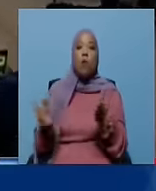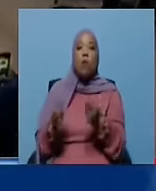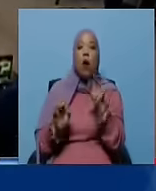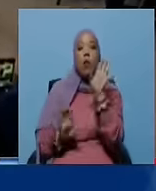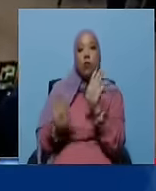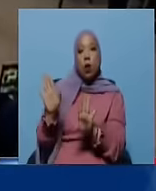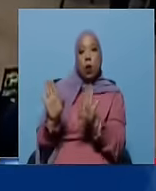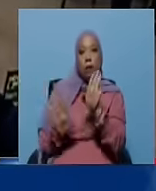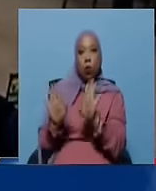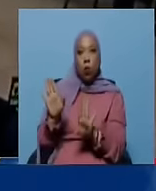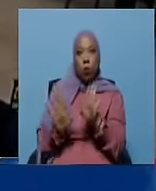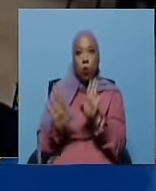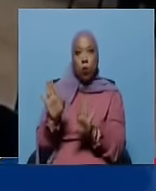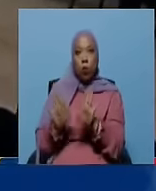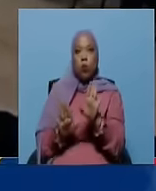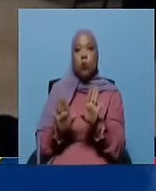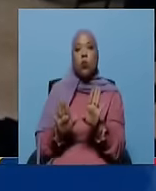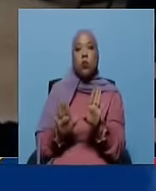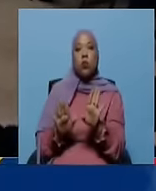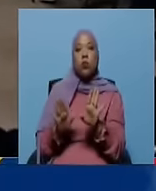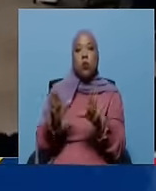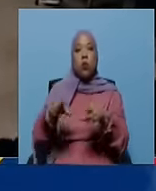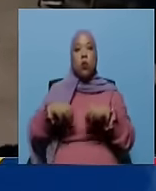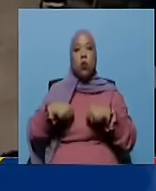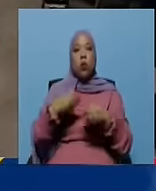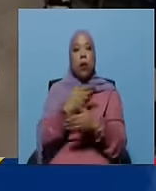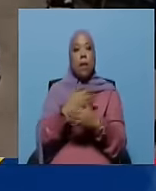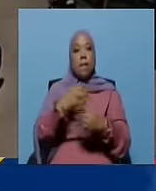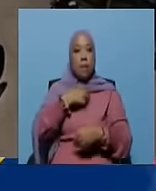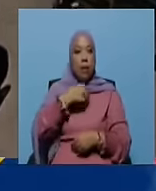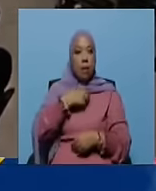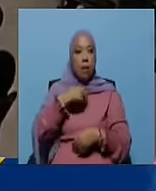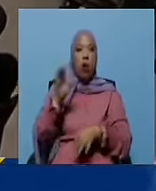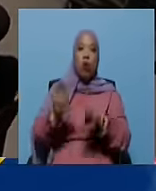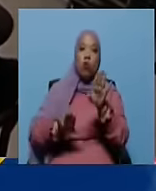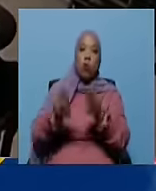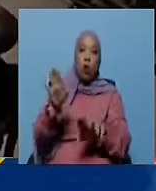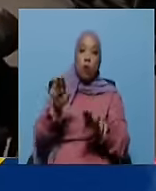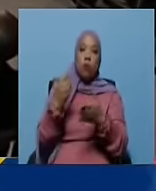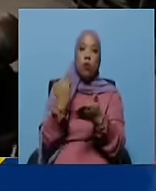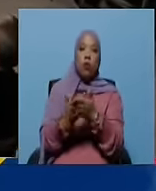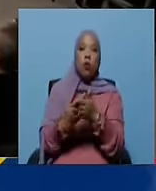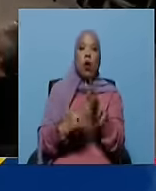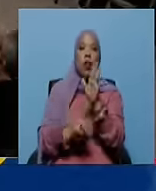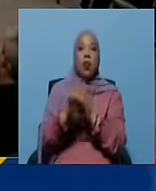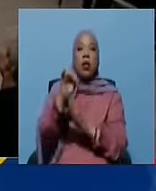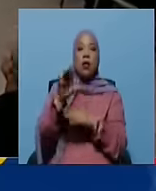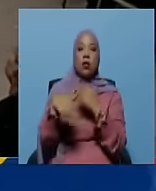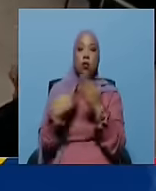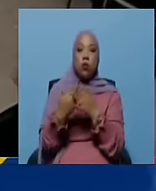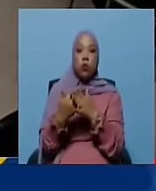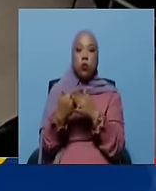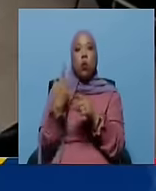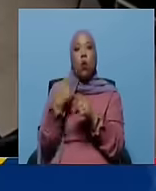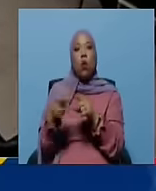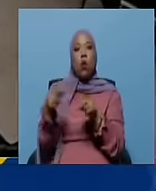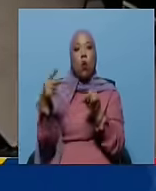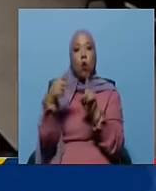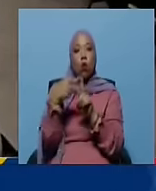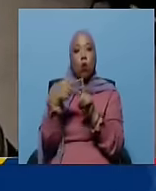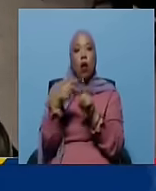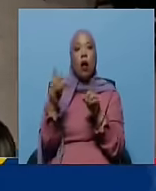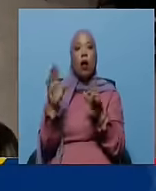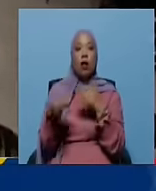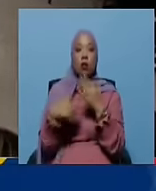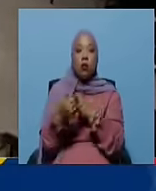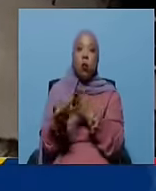turismo han tenido, los que reciben el Premio Nacional de Turismo, para desarrollar hoteles,